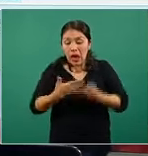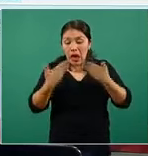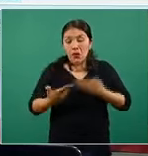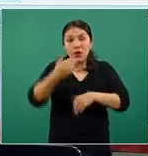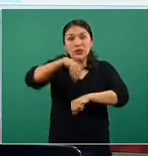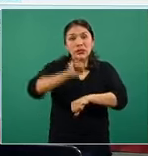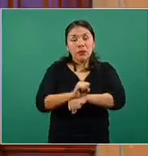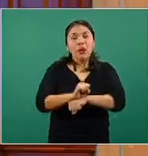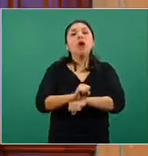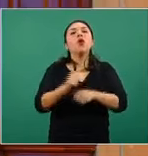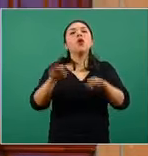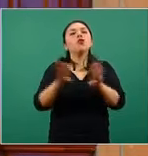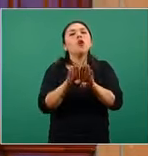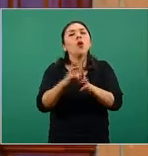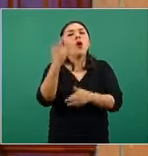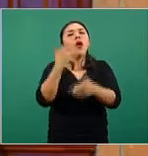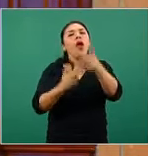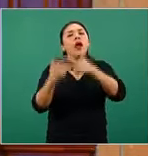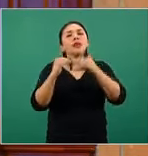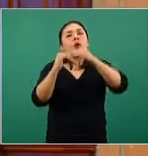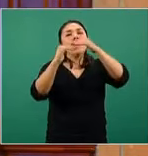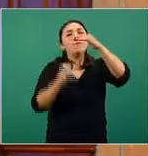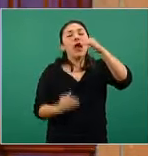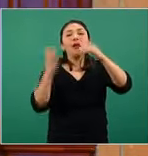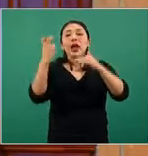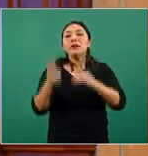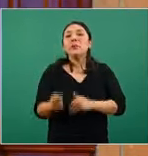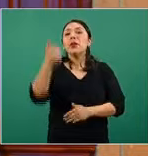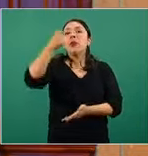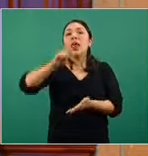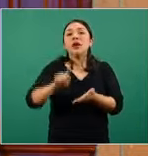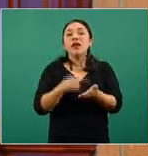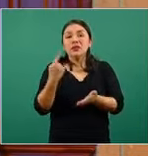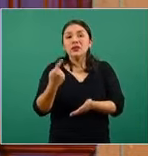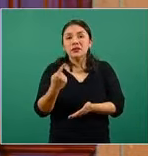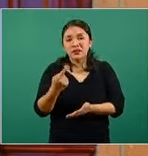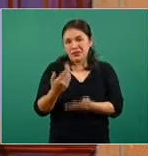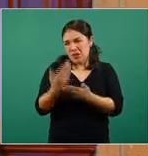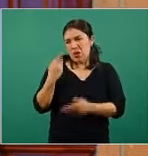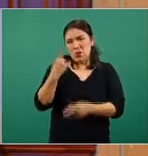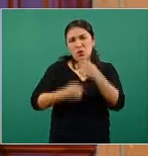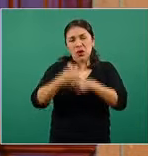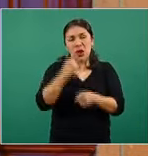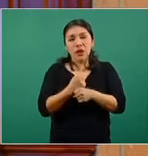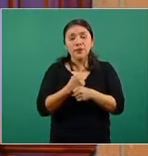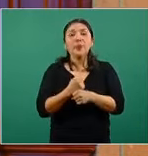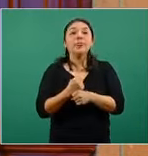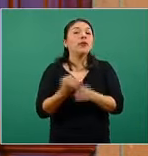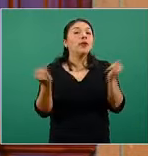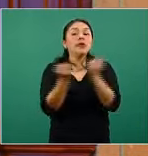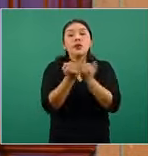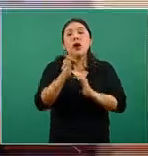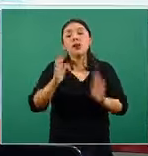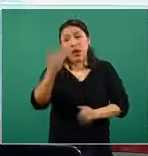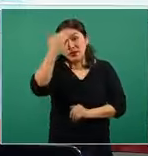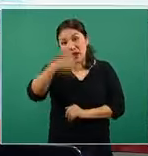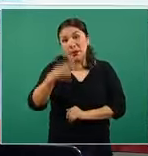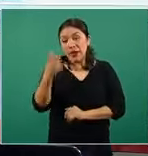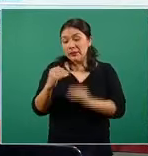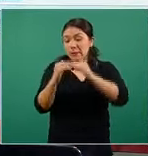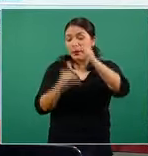con un regreso por debajo de ese ACME del que tuvimos el año pasado. Igualmente sabemos que ese